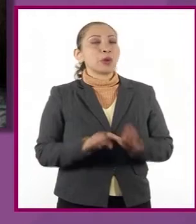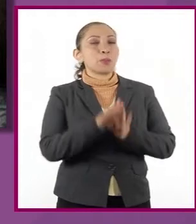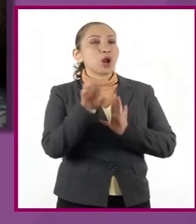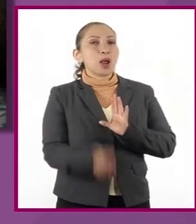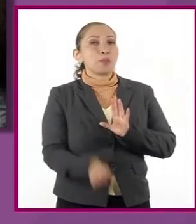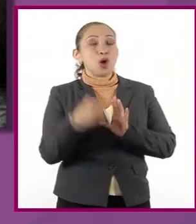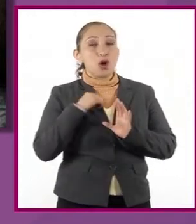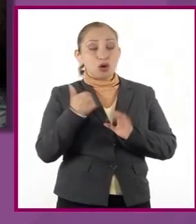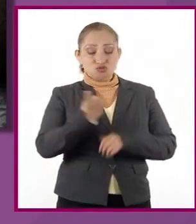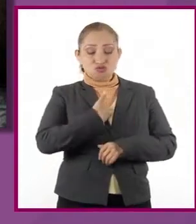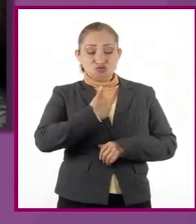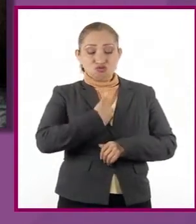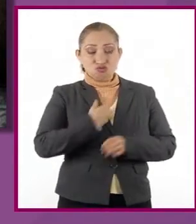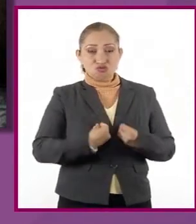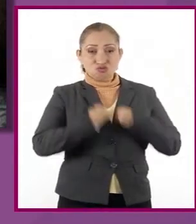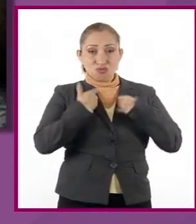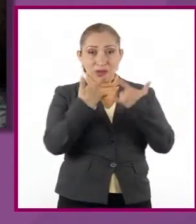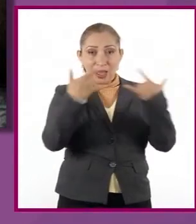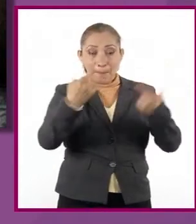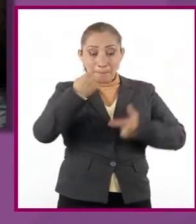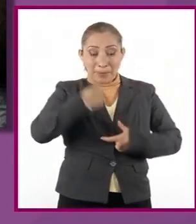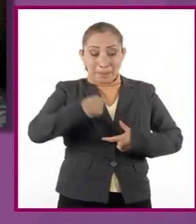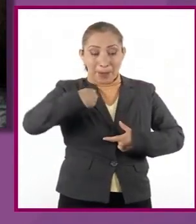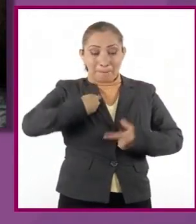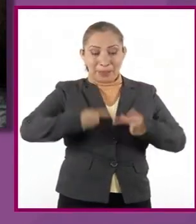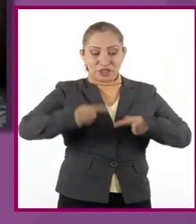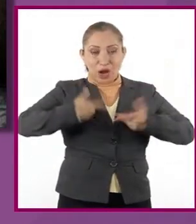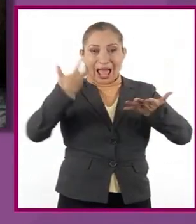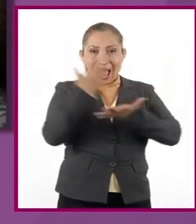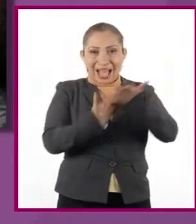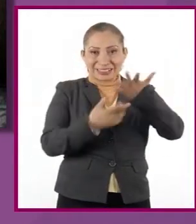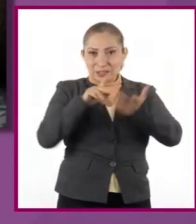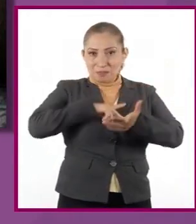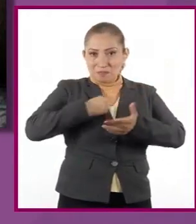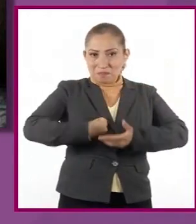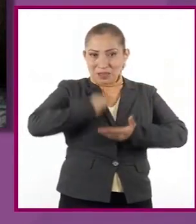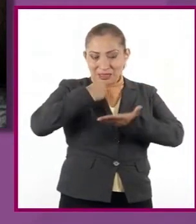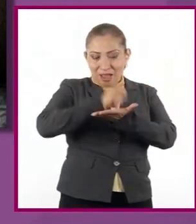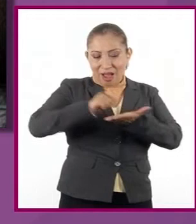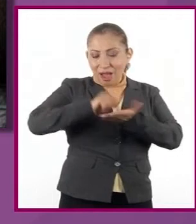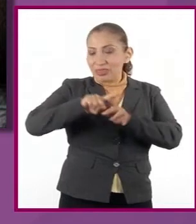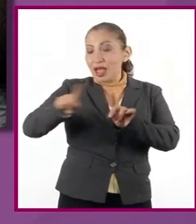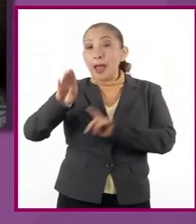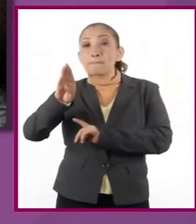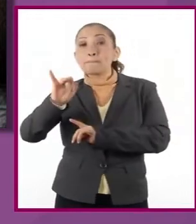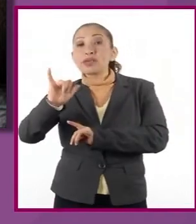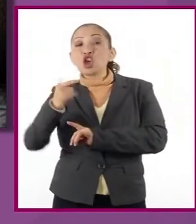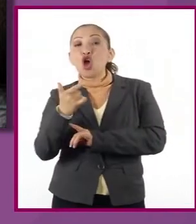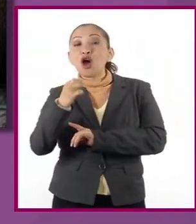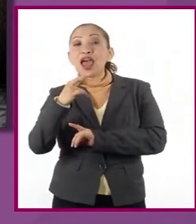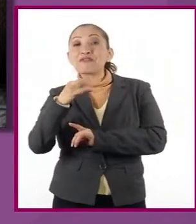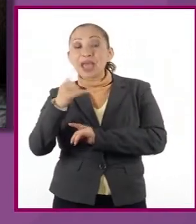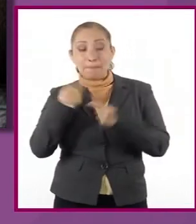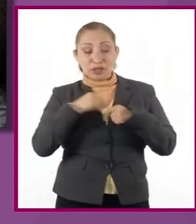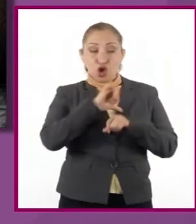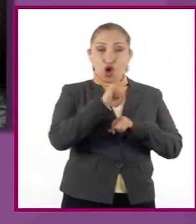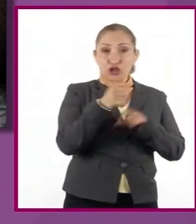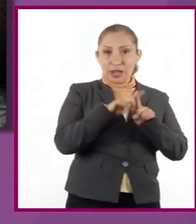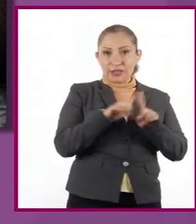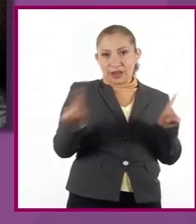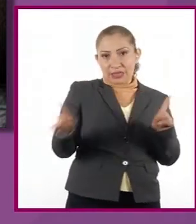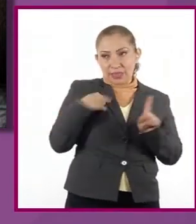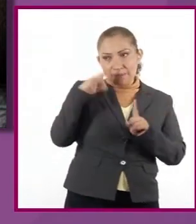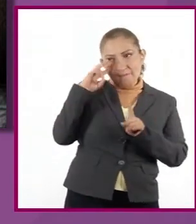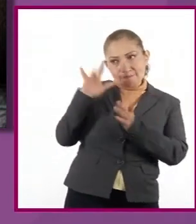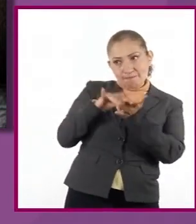de las autobiografías, es el propio personaje quien escribe y narra su vida, a diferencia de la biografía, cuyo autor es ajeno